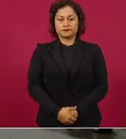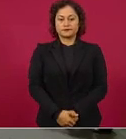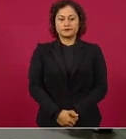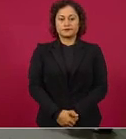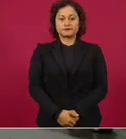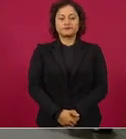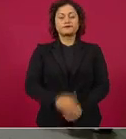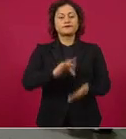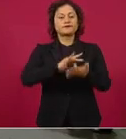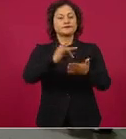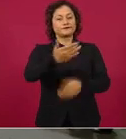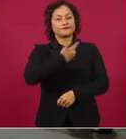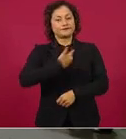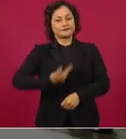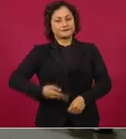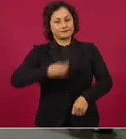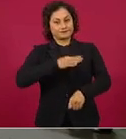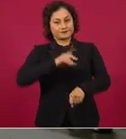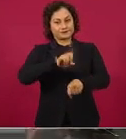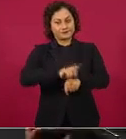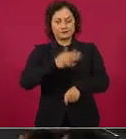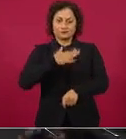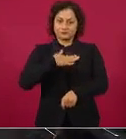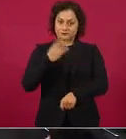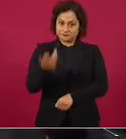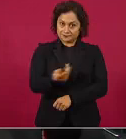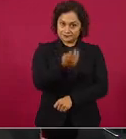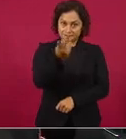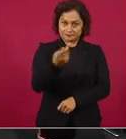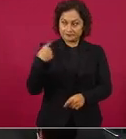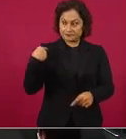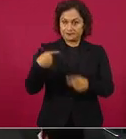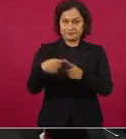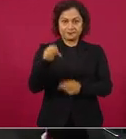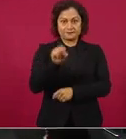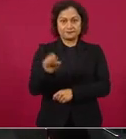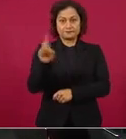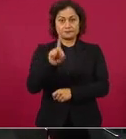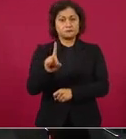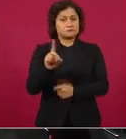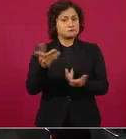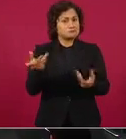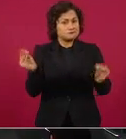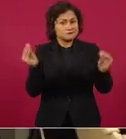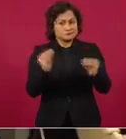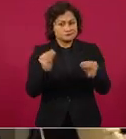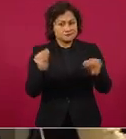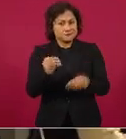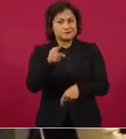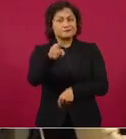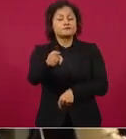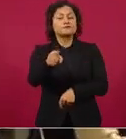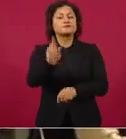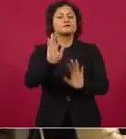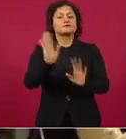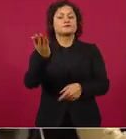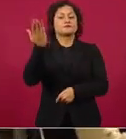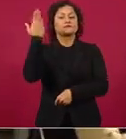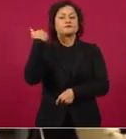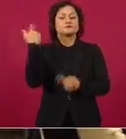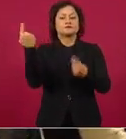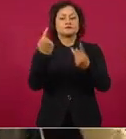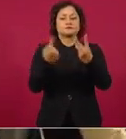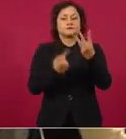Gracias, presidente. Buenos días. Pues preguntarle sobre la polémica que se armó este fin de semana luego de su decisión de dar a conocer estos datos de